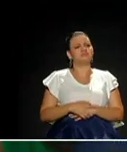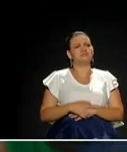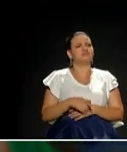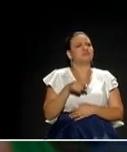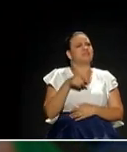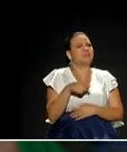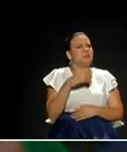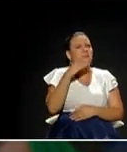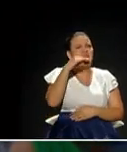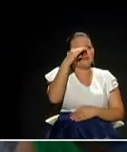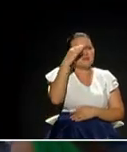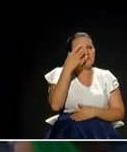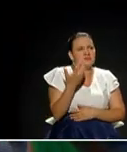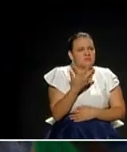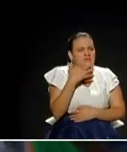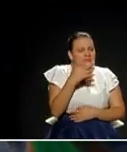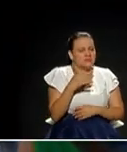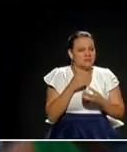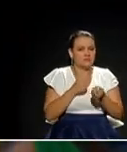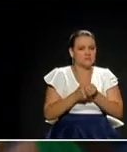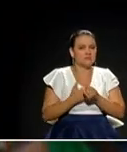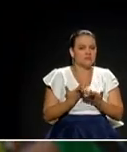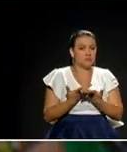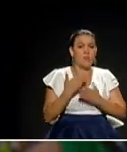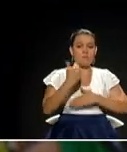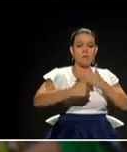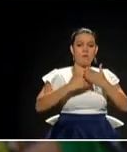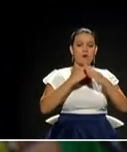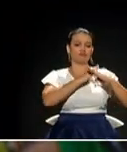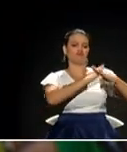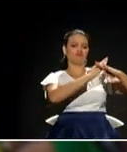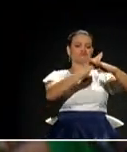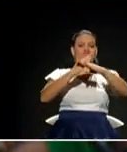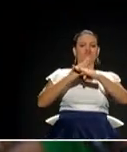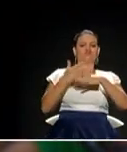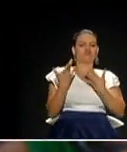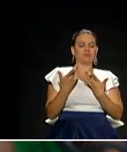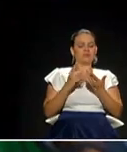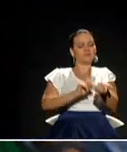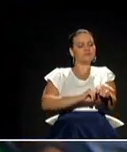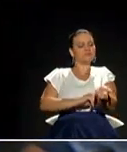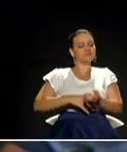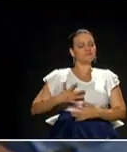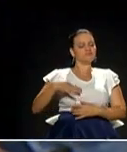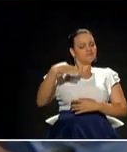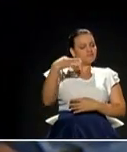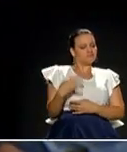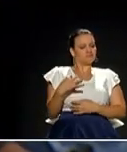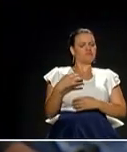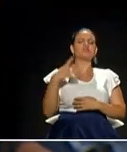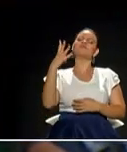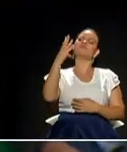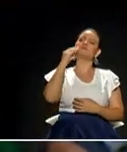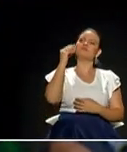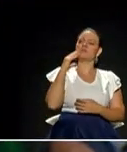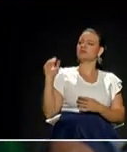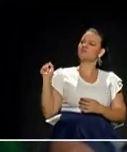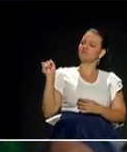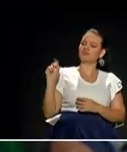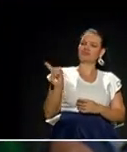medellín para poder hacer esta de esta una ciudad segura el carácter la templanza y esa experiencia en